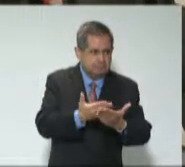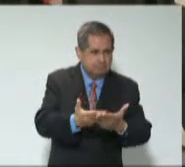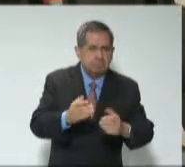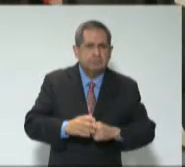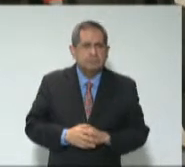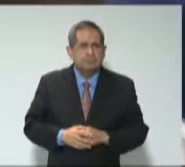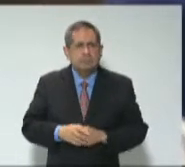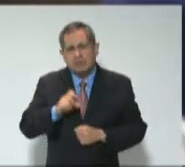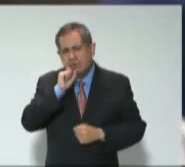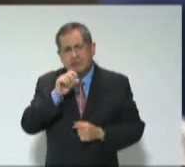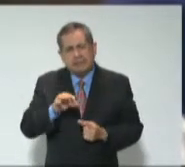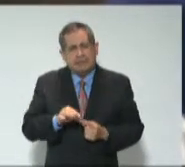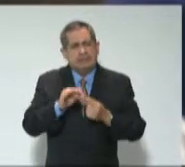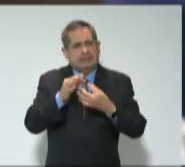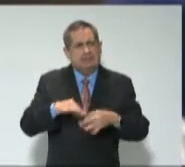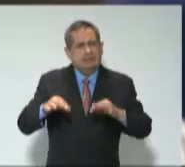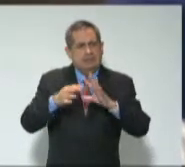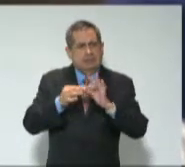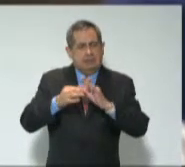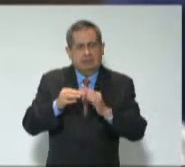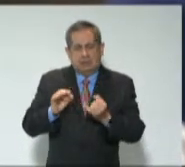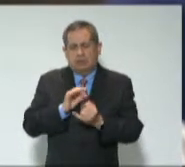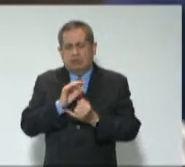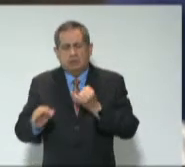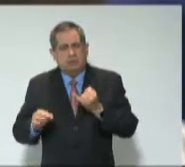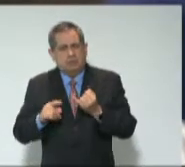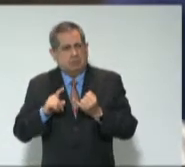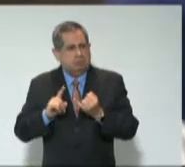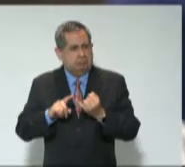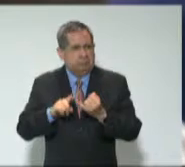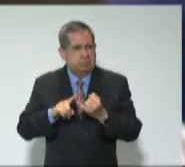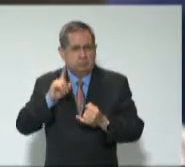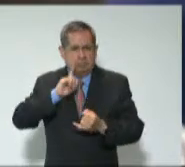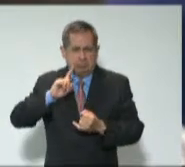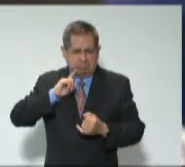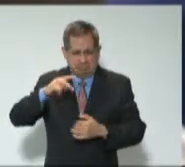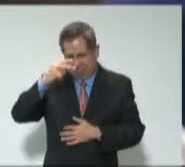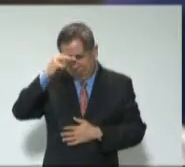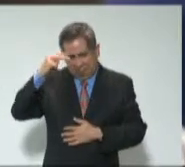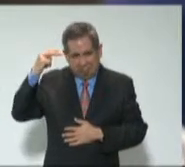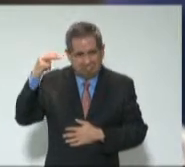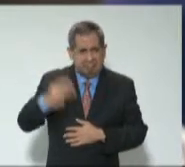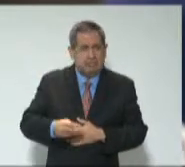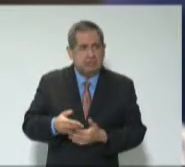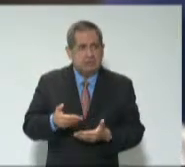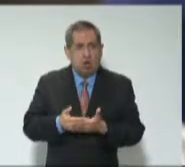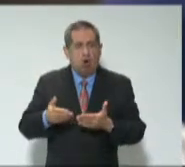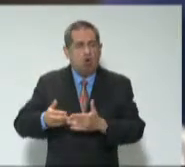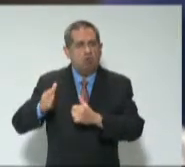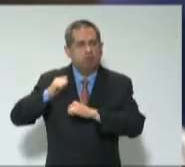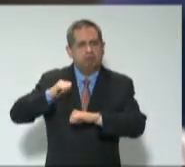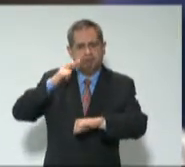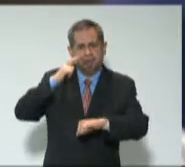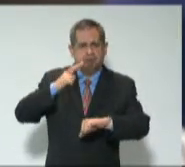saludo de manera muy en especial y lo dejé al final a una mexicana que hoy está al frente en la